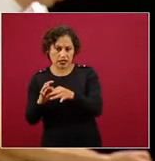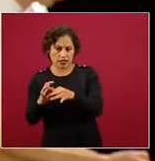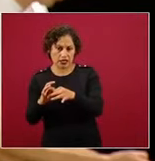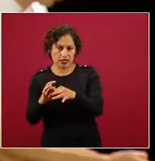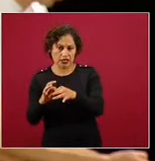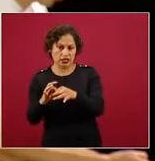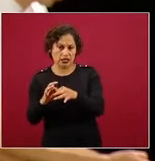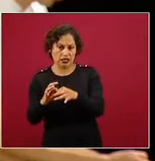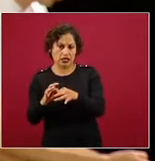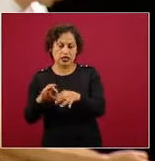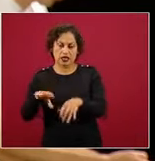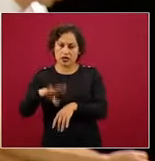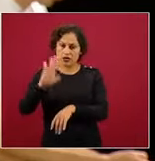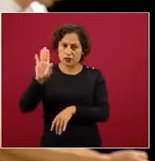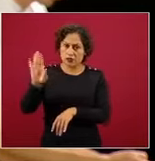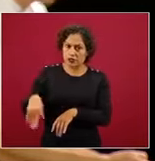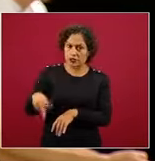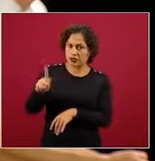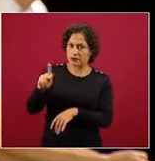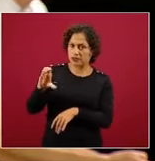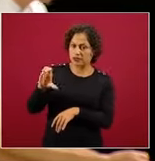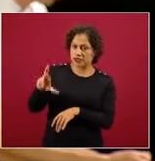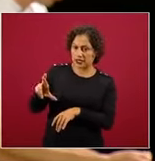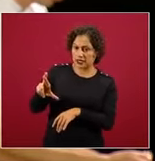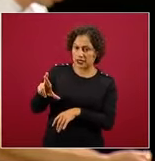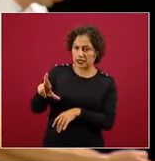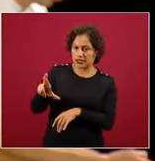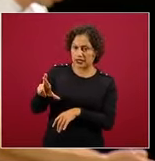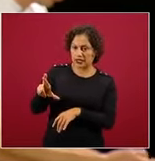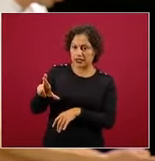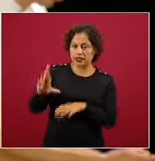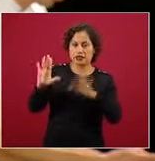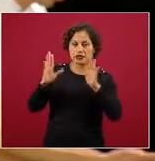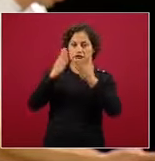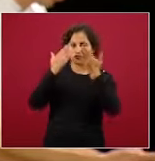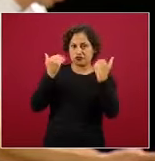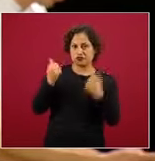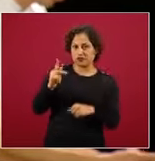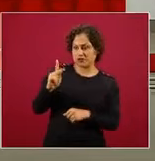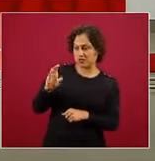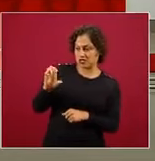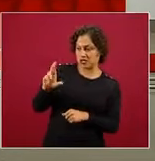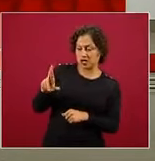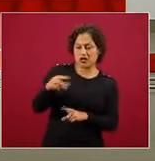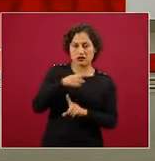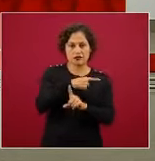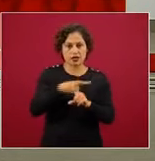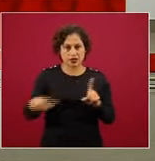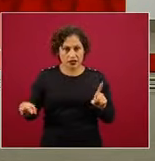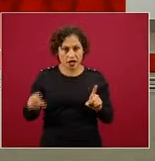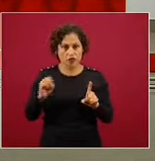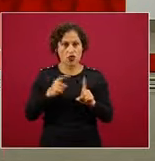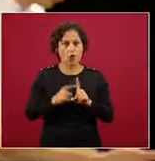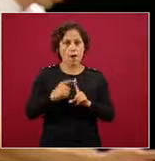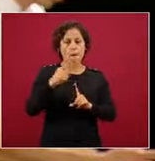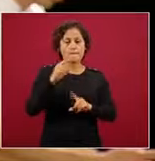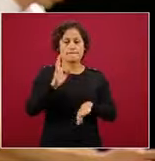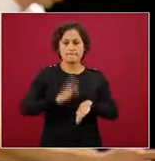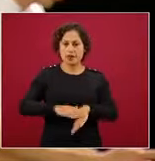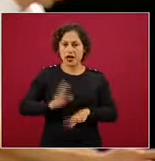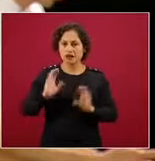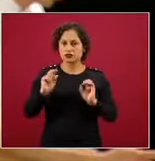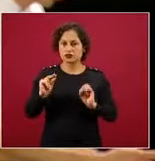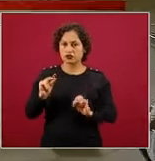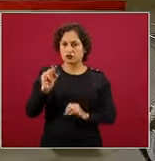los fallecimientos con PCR. No sé si sea PCR la mitad, represente la cuarta parte, el 80%, no tengo ni idea. Muchas